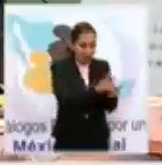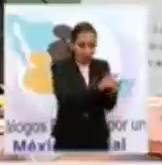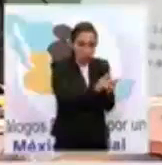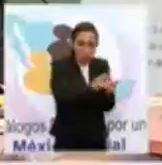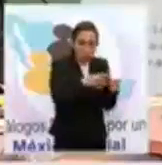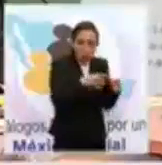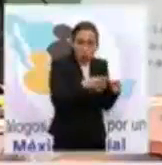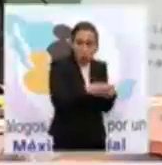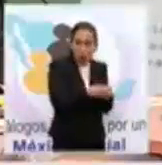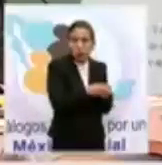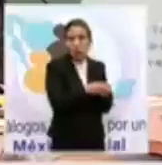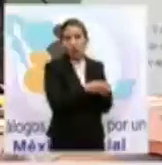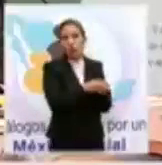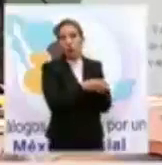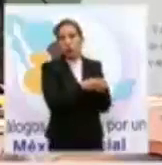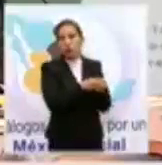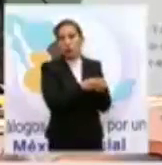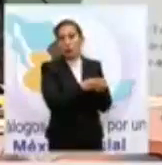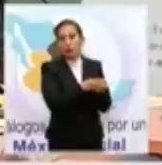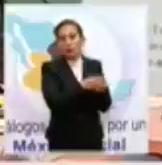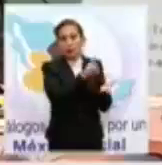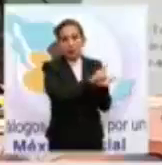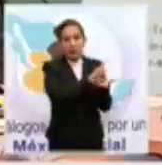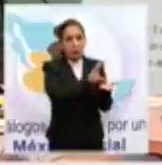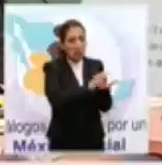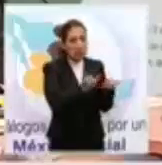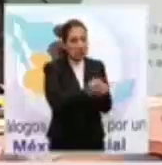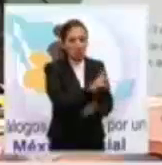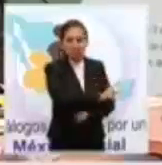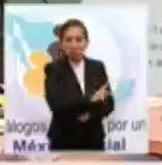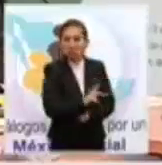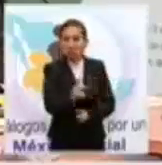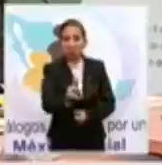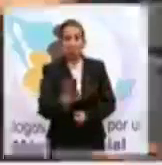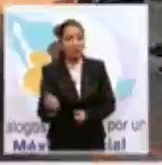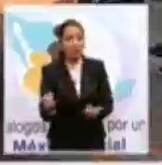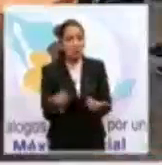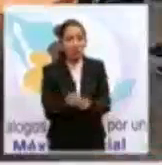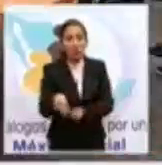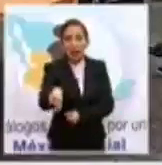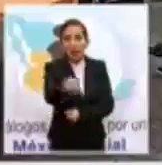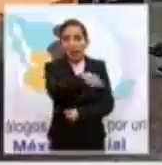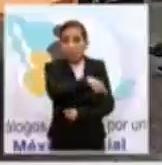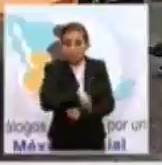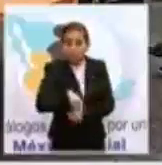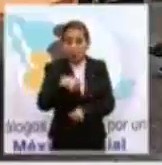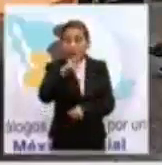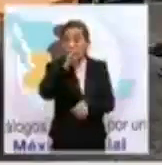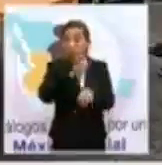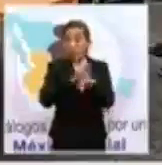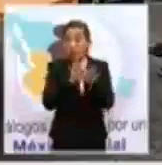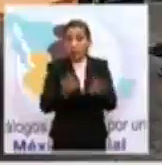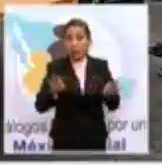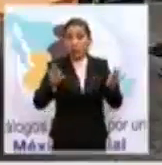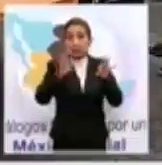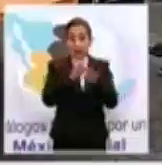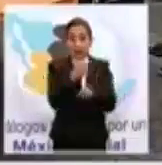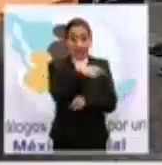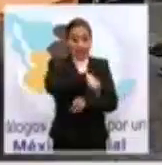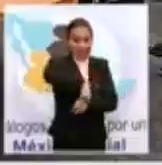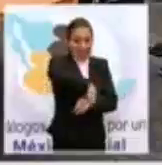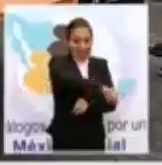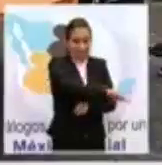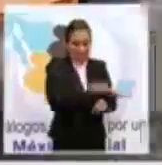poblaciones con discapacidad. Pero sobre todo, lo más importante es que este